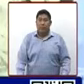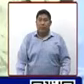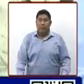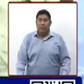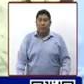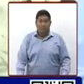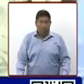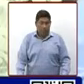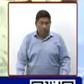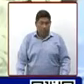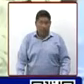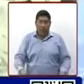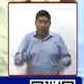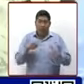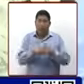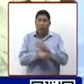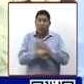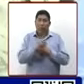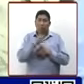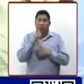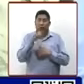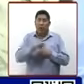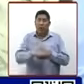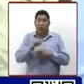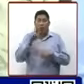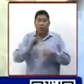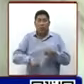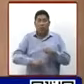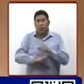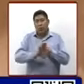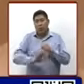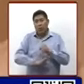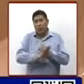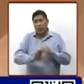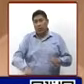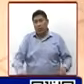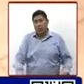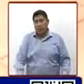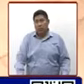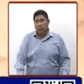Y le ha tocado a una niña que no podía defenderse, el hombre solo se rió.